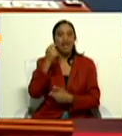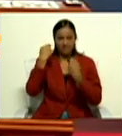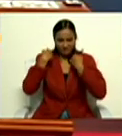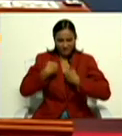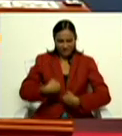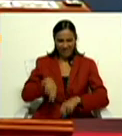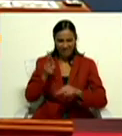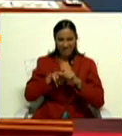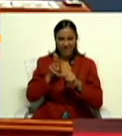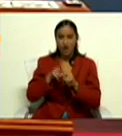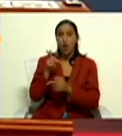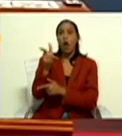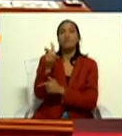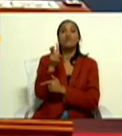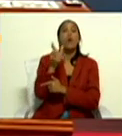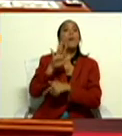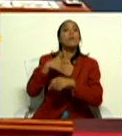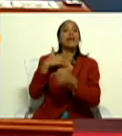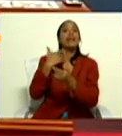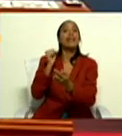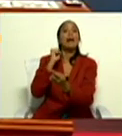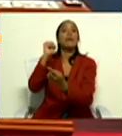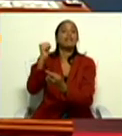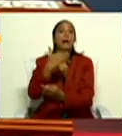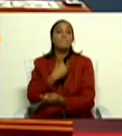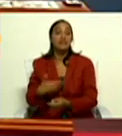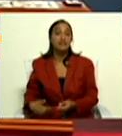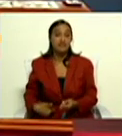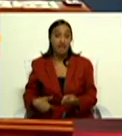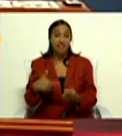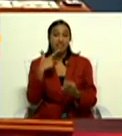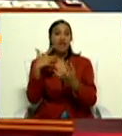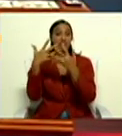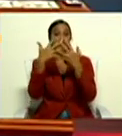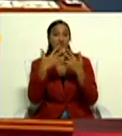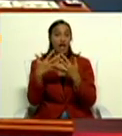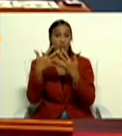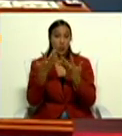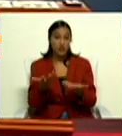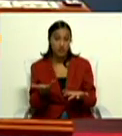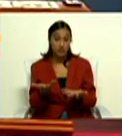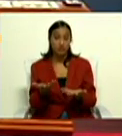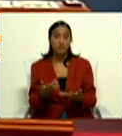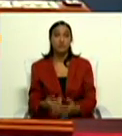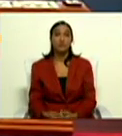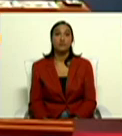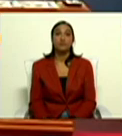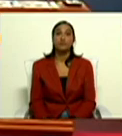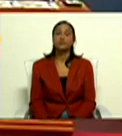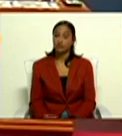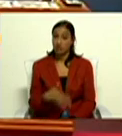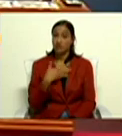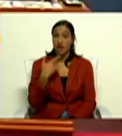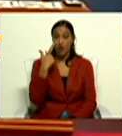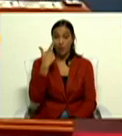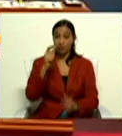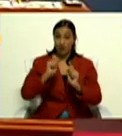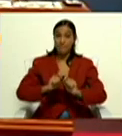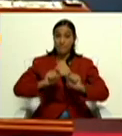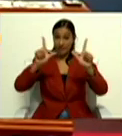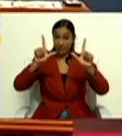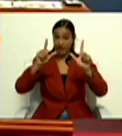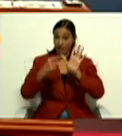el presidente Joe Biden. Yo quisiera mostrar también acá en pantalla, ustedes la pueden ver